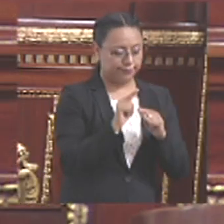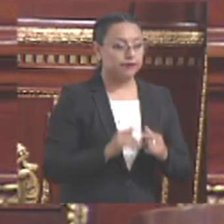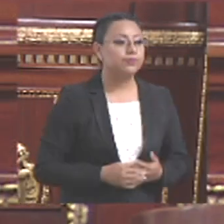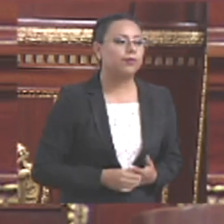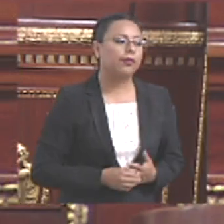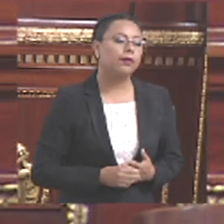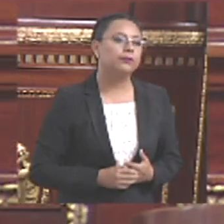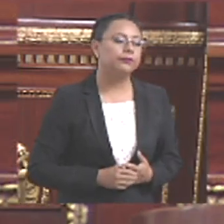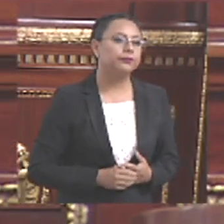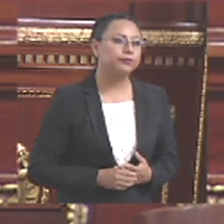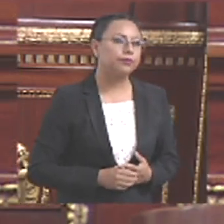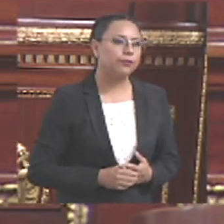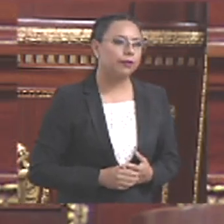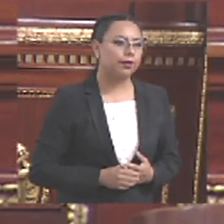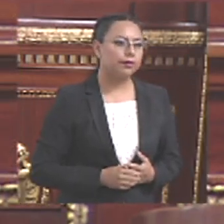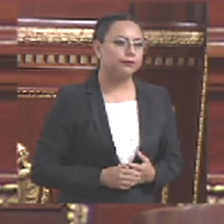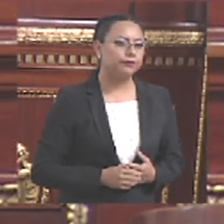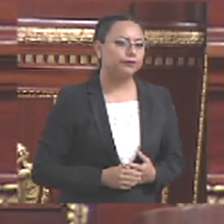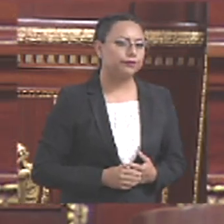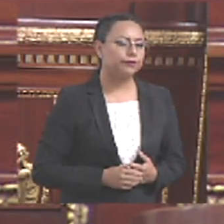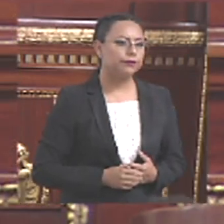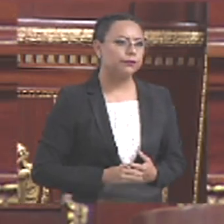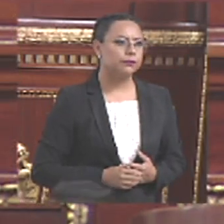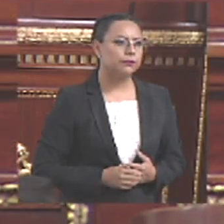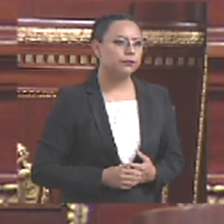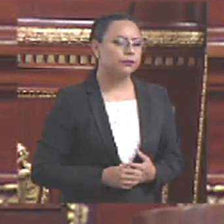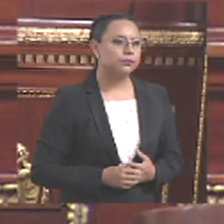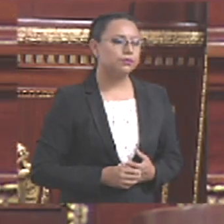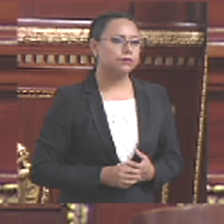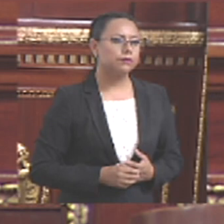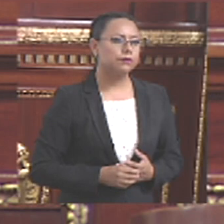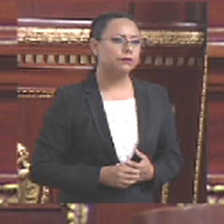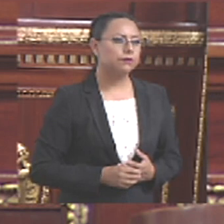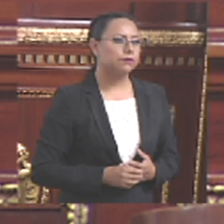Quiero reconocer la tenacidad,